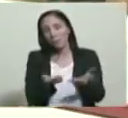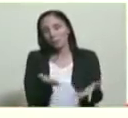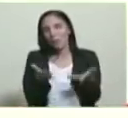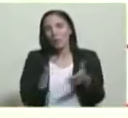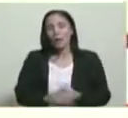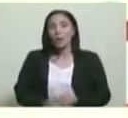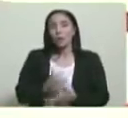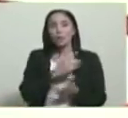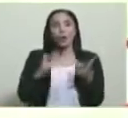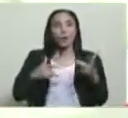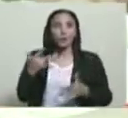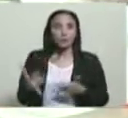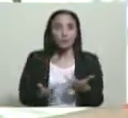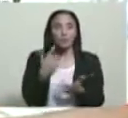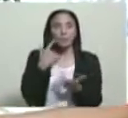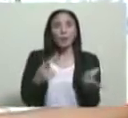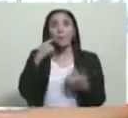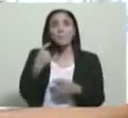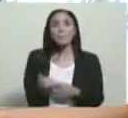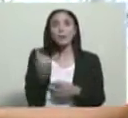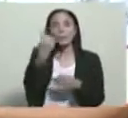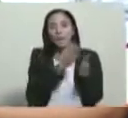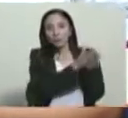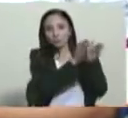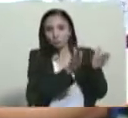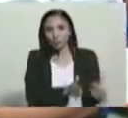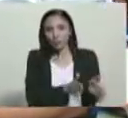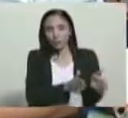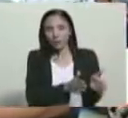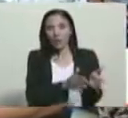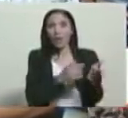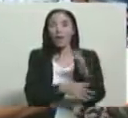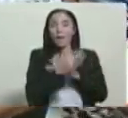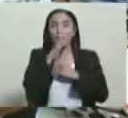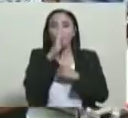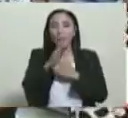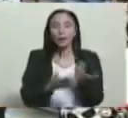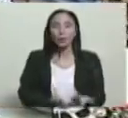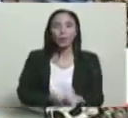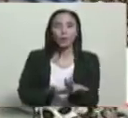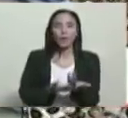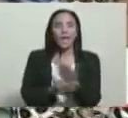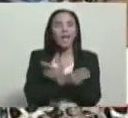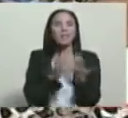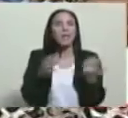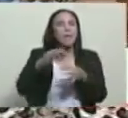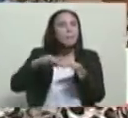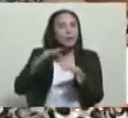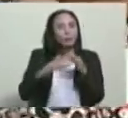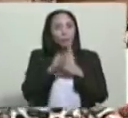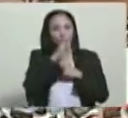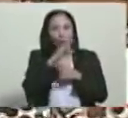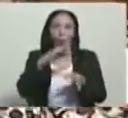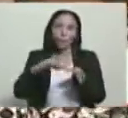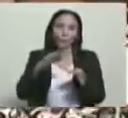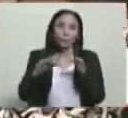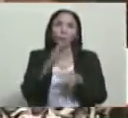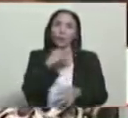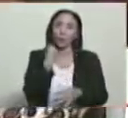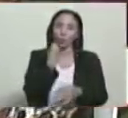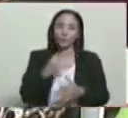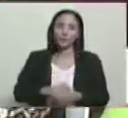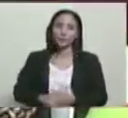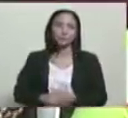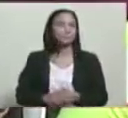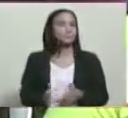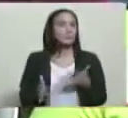un nuevo acto para el lanzamiento de la primera etapa ya formal del Banco Digital de la Juventud y los Estudiantes. Así que, presidente, han sido